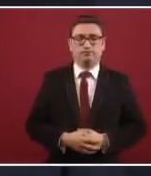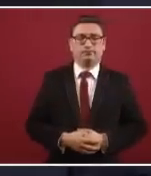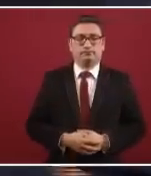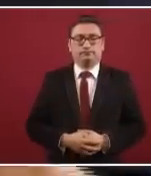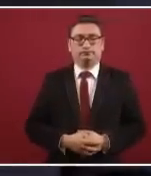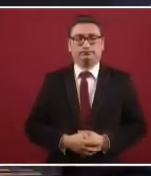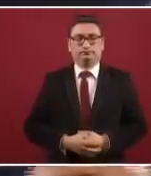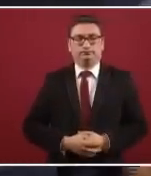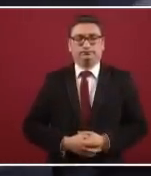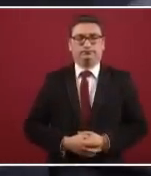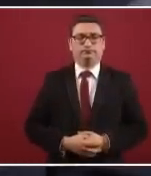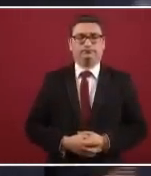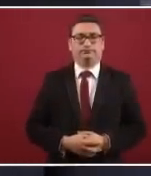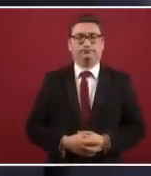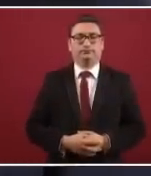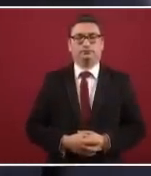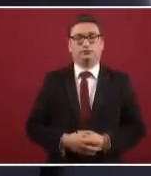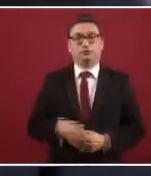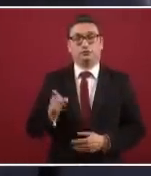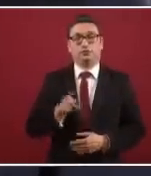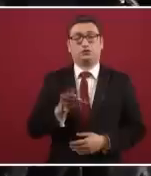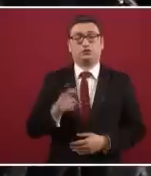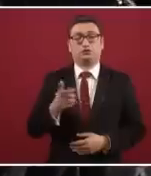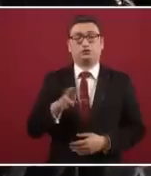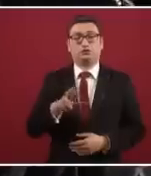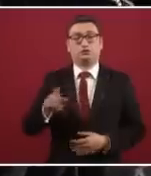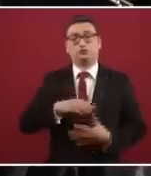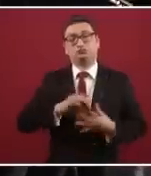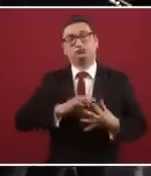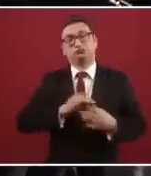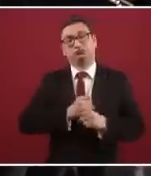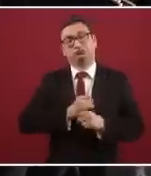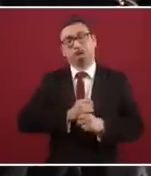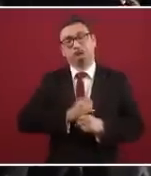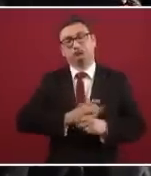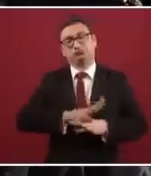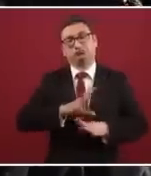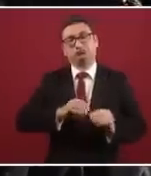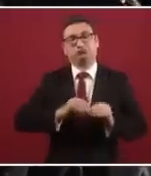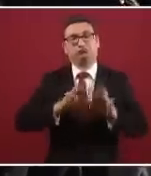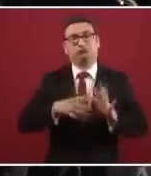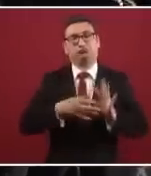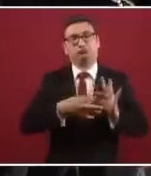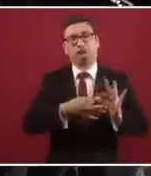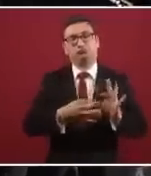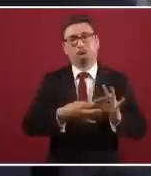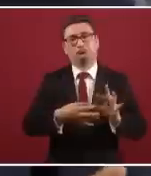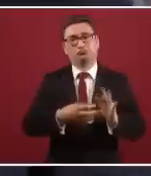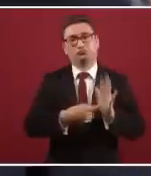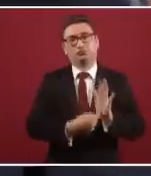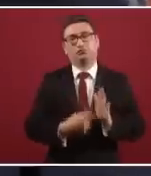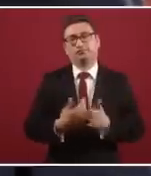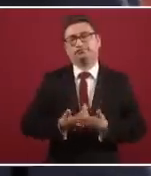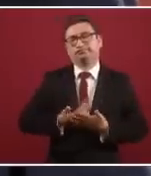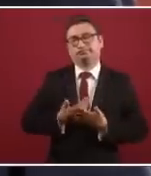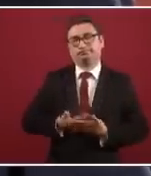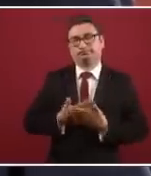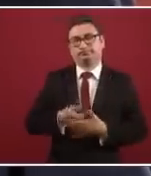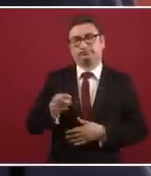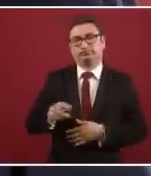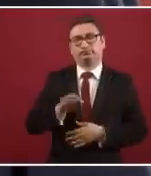y esclarecer los hechos. Hay que esperar a que